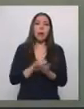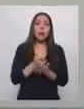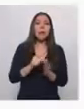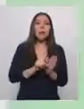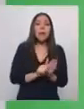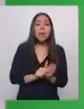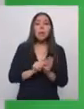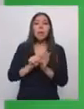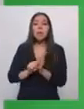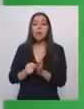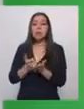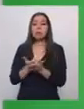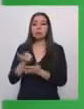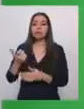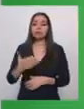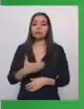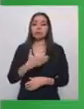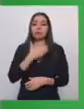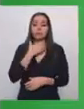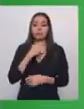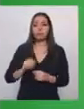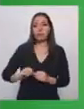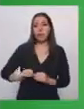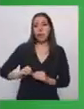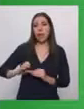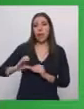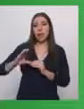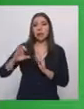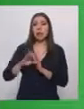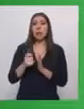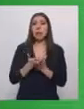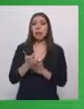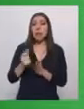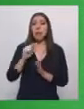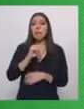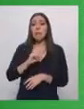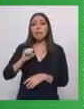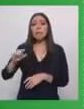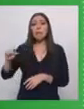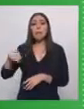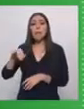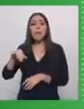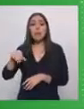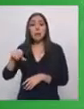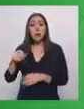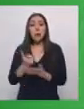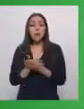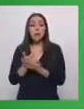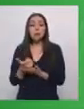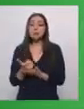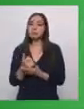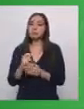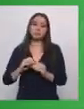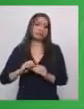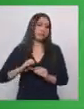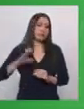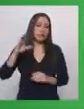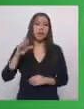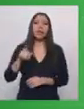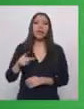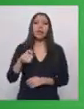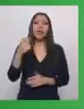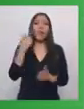Incluso se te puede inflar esa deuda si tú continúas pagando los mínimos. Lo recomendable aquí es que pagues el total de lo